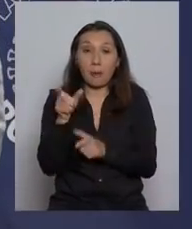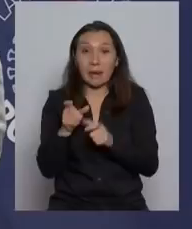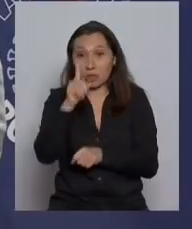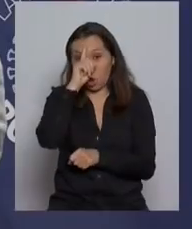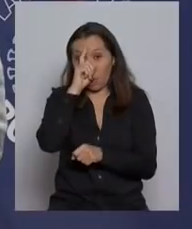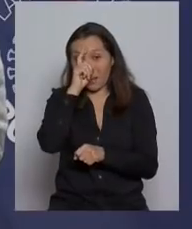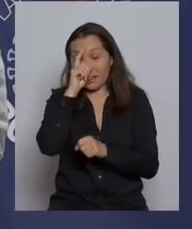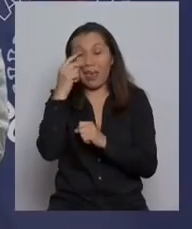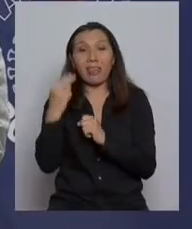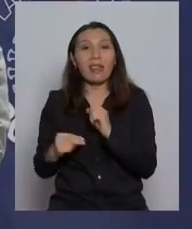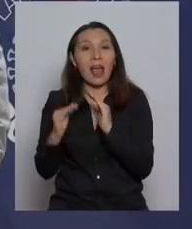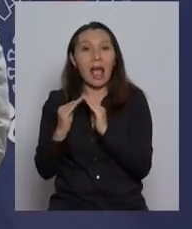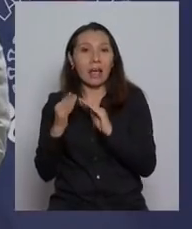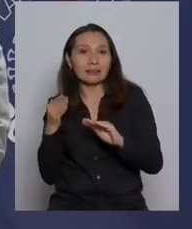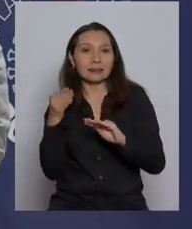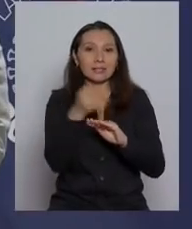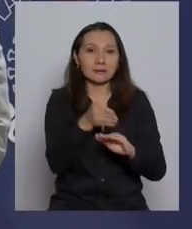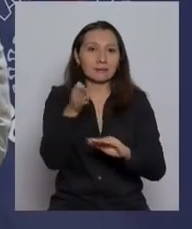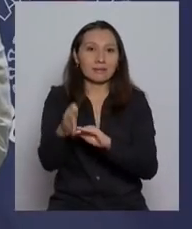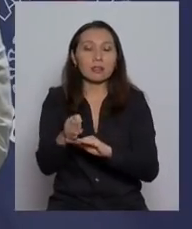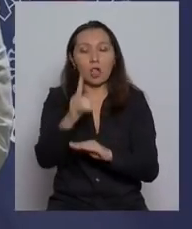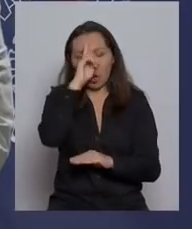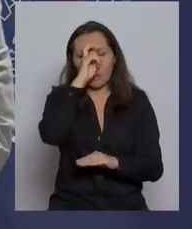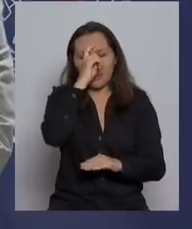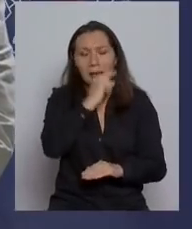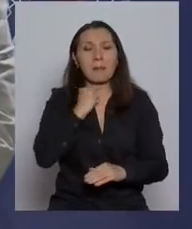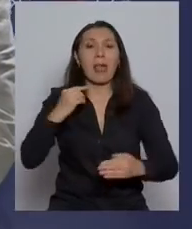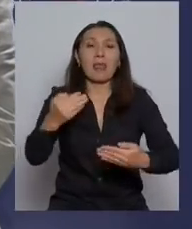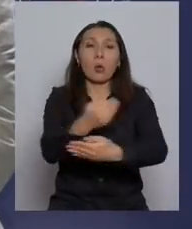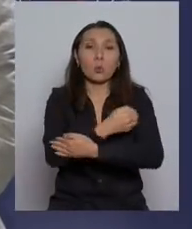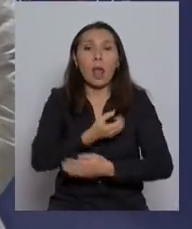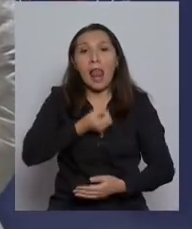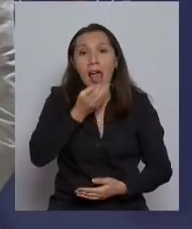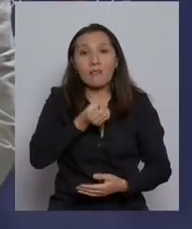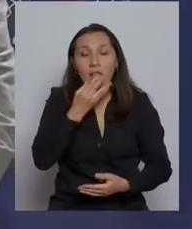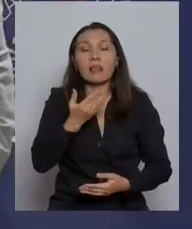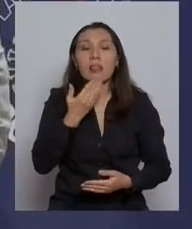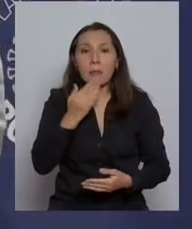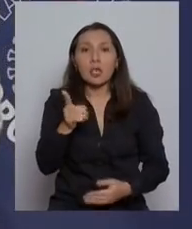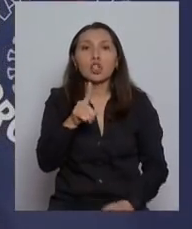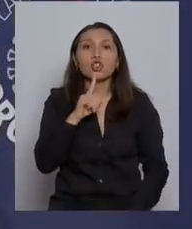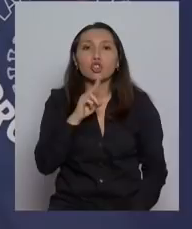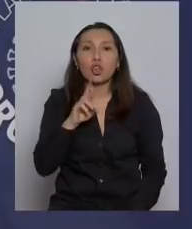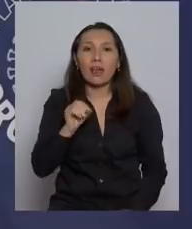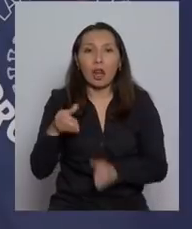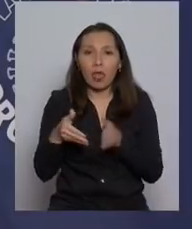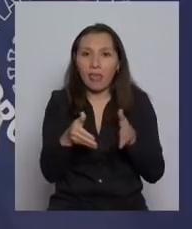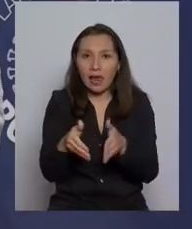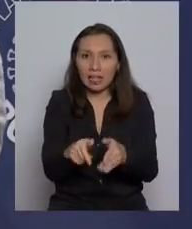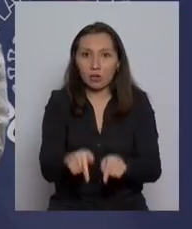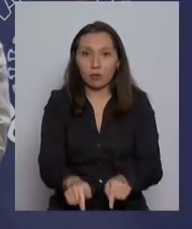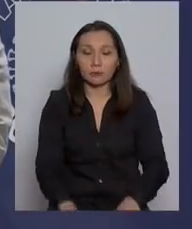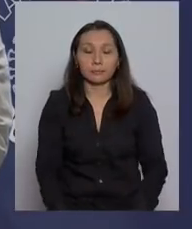hospitalización domiciliaria de los hospitales Padre Hurtado, La Florida y Sotero del Río.